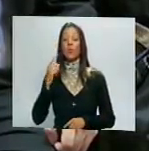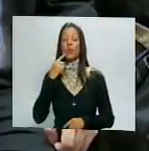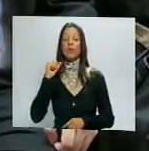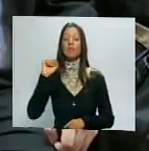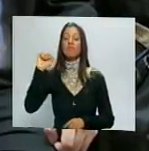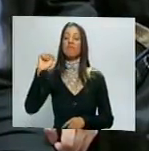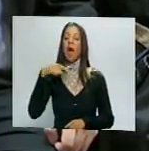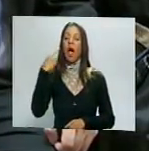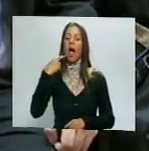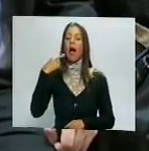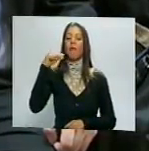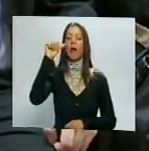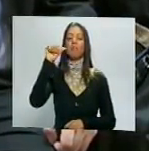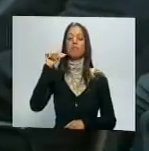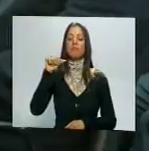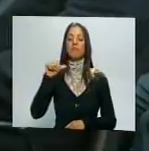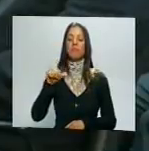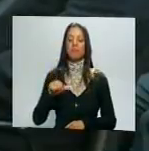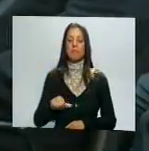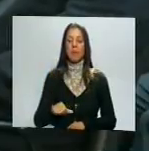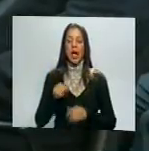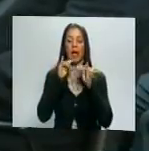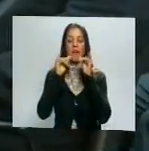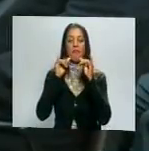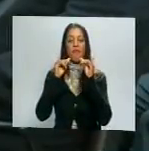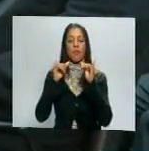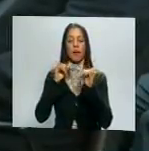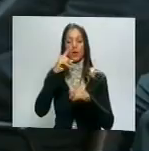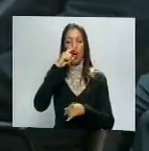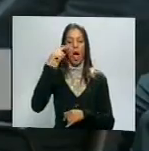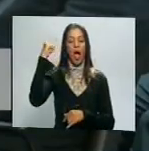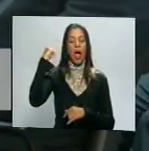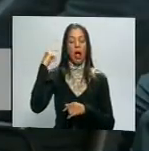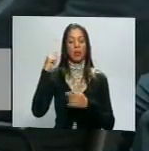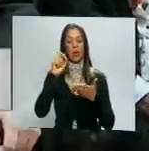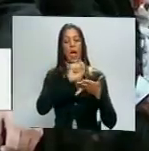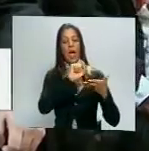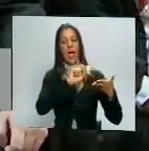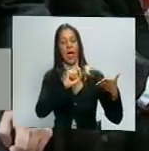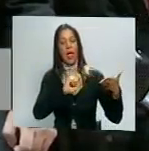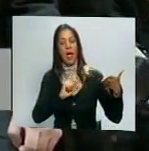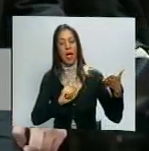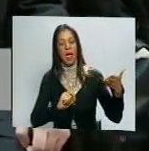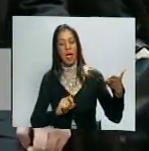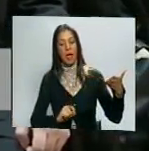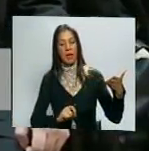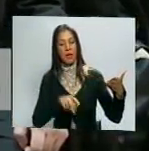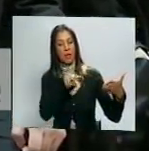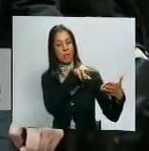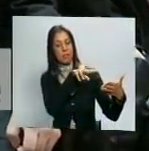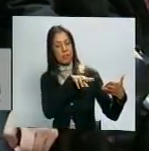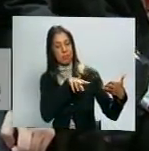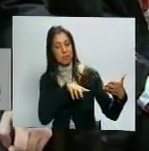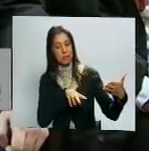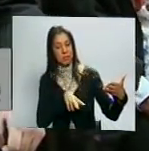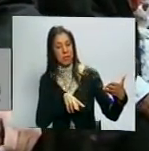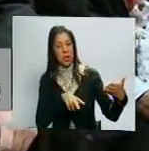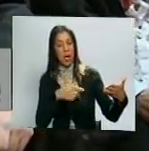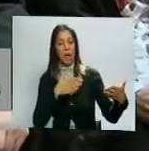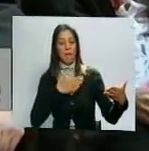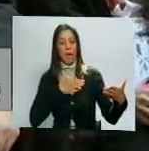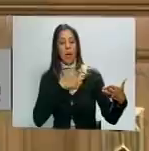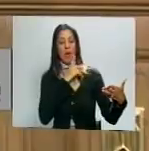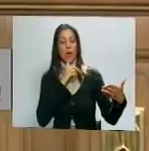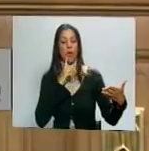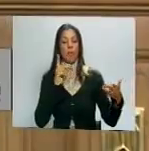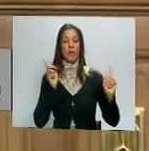presentó con la memoria y cuenta del presidente Chávez por escrito. Él no habló en nombre de Chávez, lo consignó en nombre de Chávez y